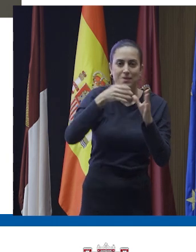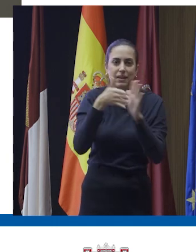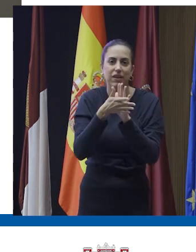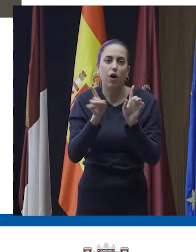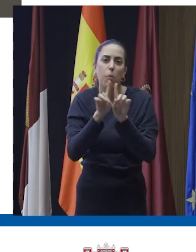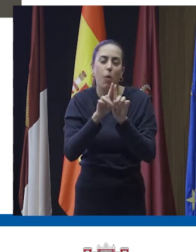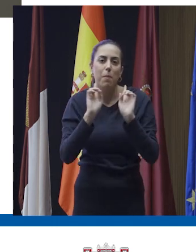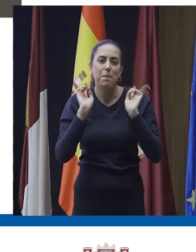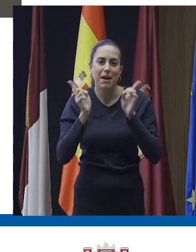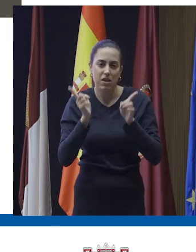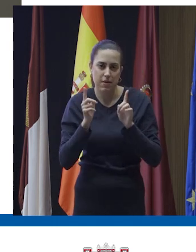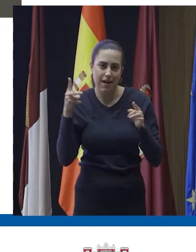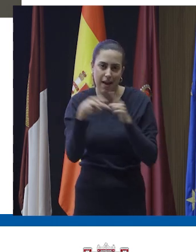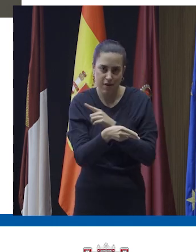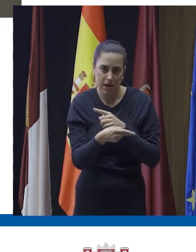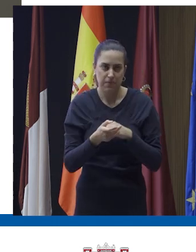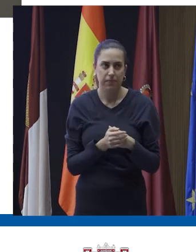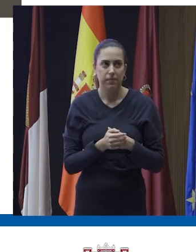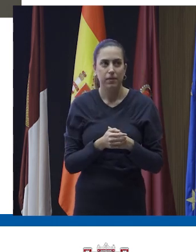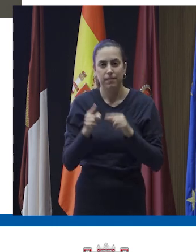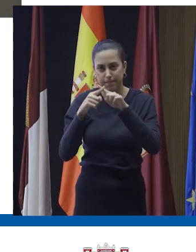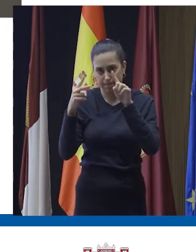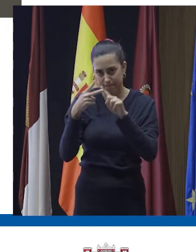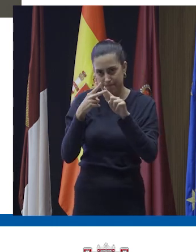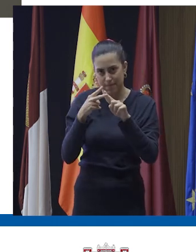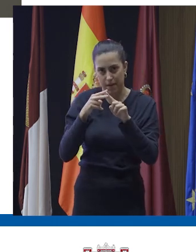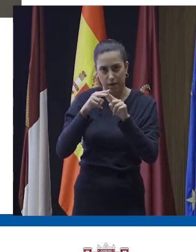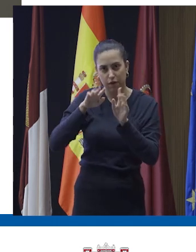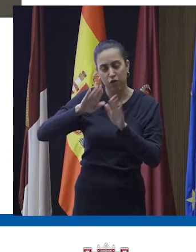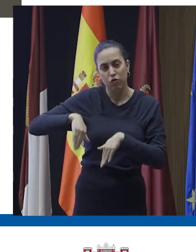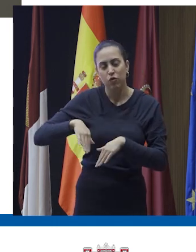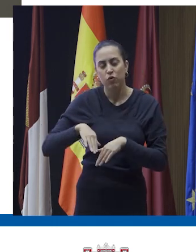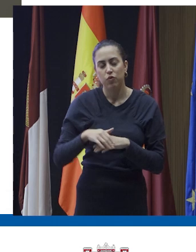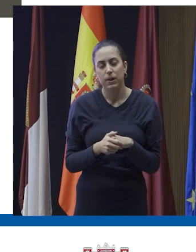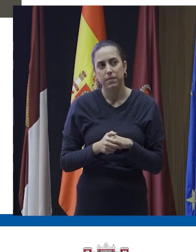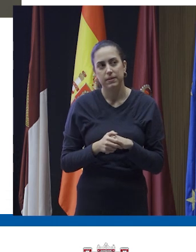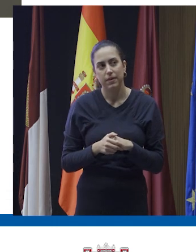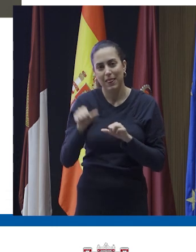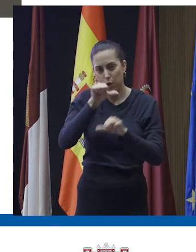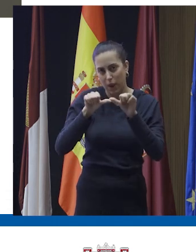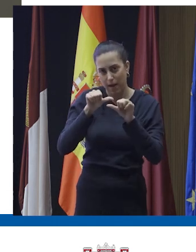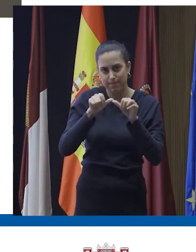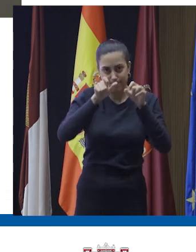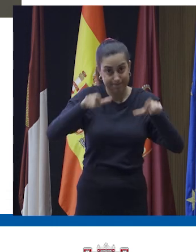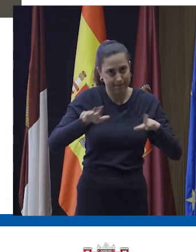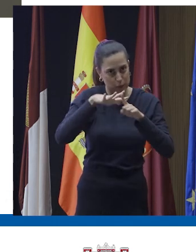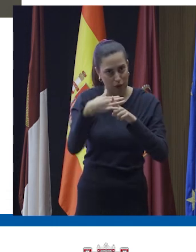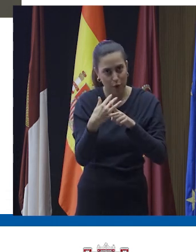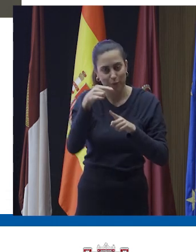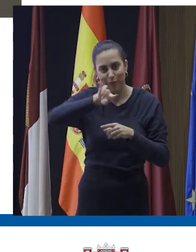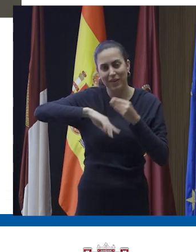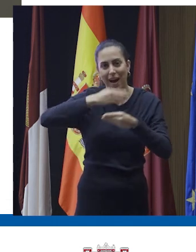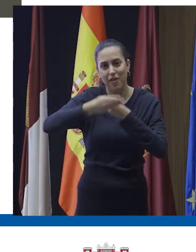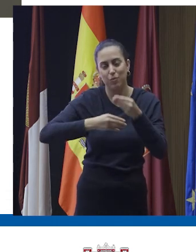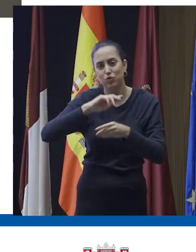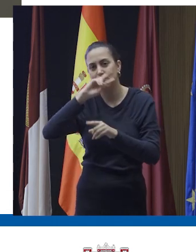realmente la evidencia encontrada son de estas dos últimas que os he comentado durante la cirugía. Luego también utilizamos gotas